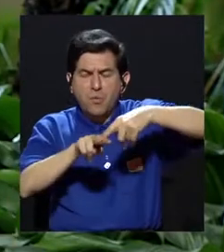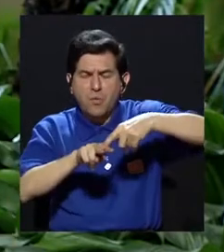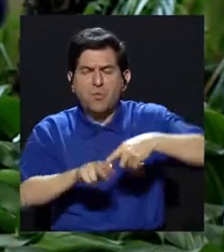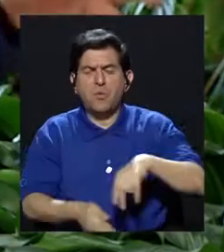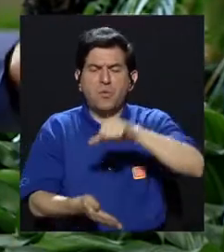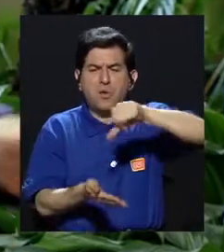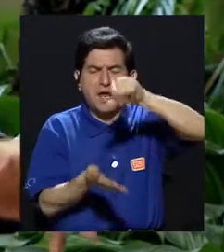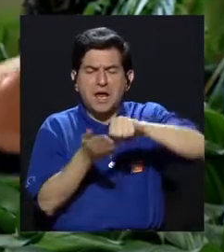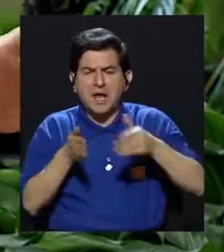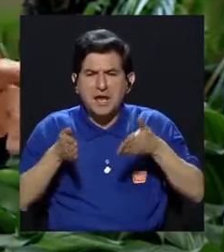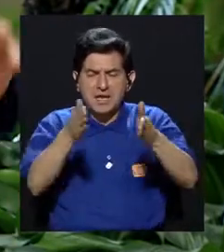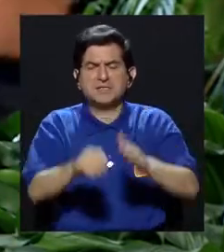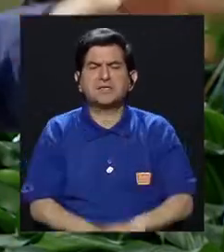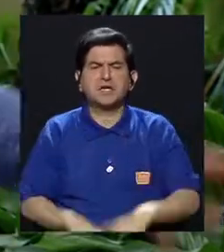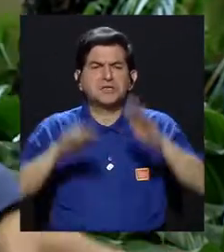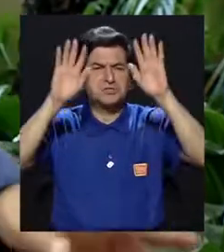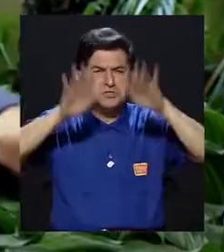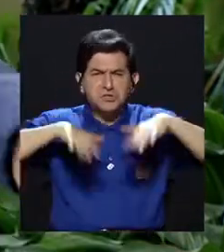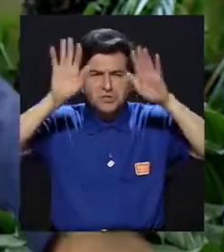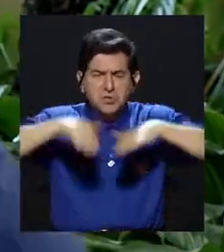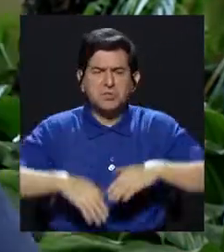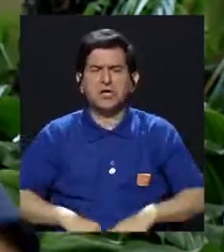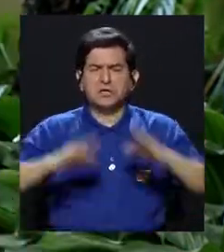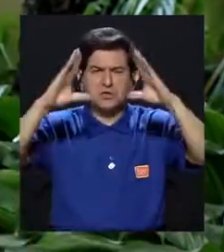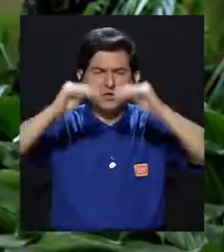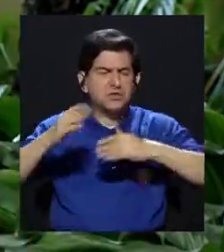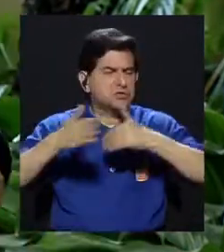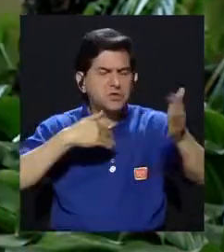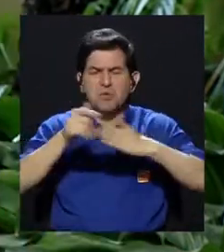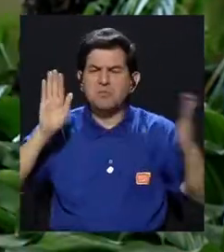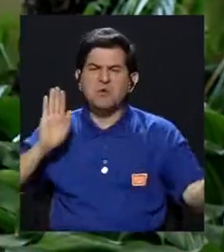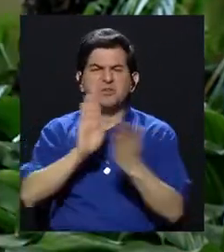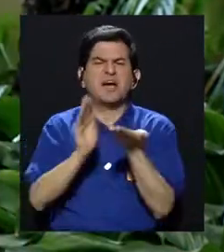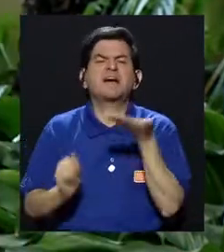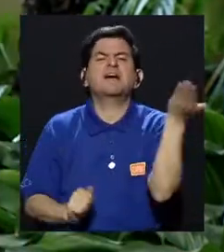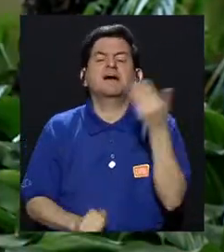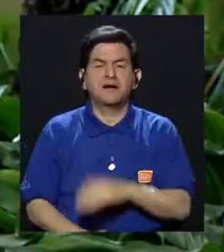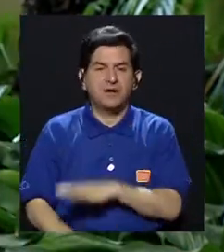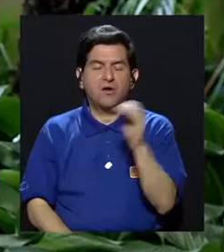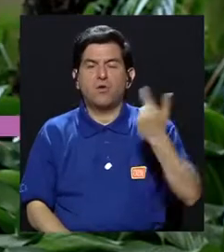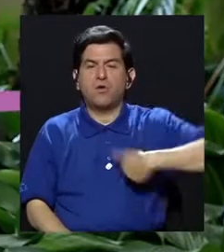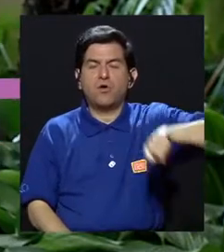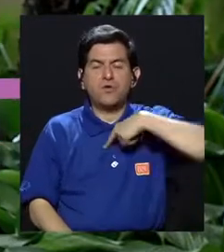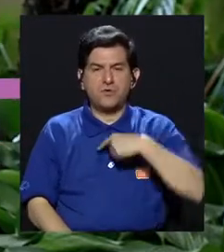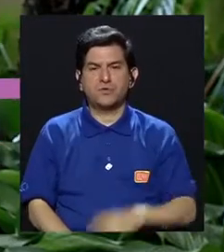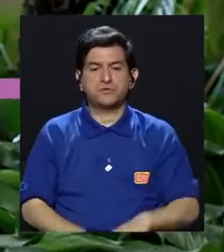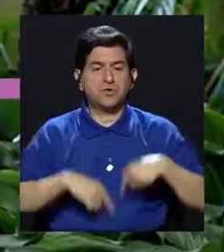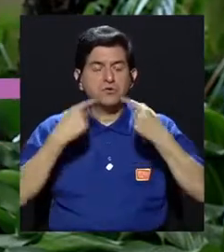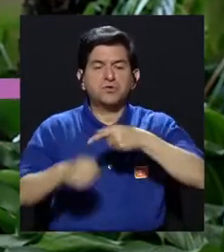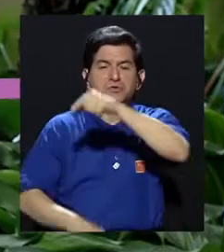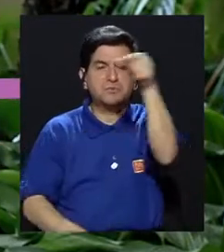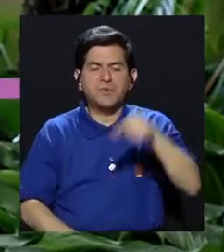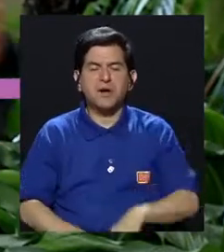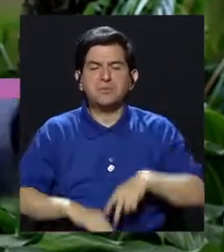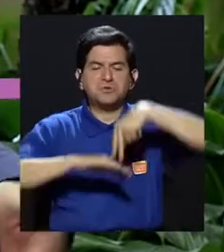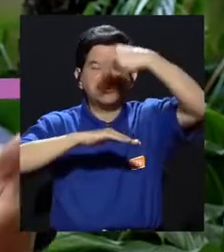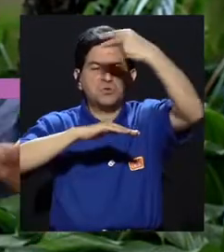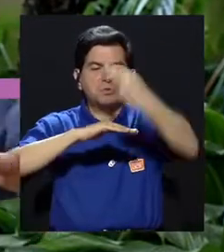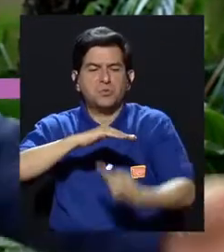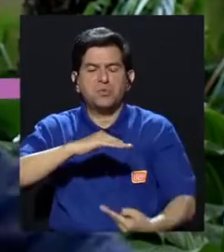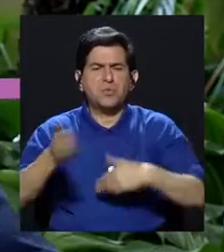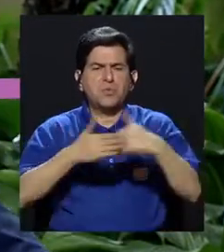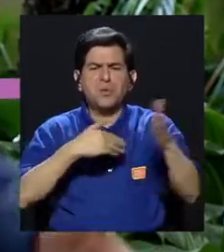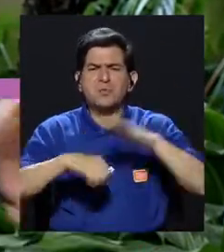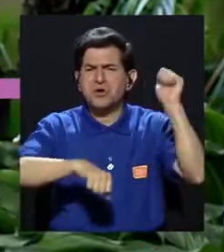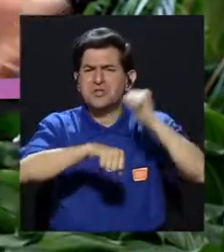calle, lloviendo y de noche, y no nos importa lo que encontremos de frente. O tirémonos, vamos a un río, tirémonos, no importa si